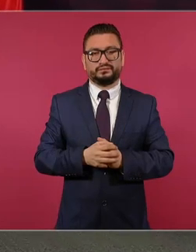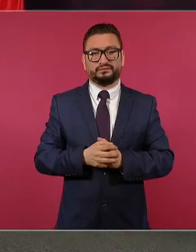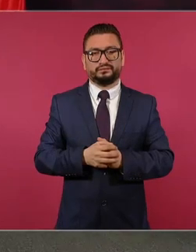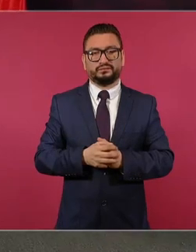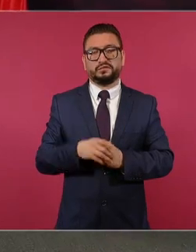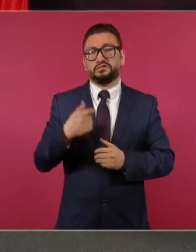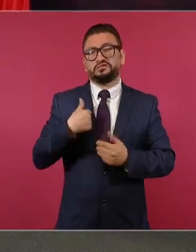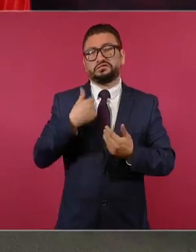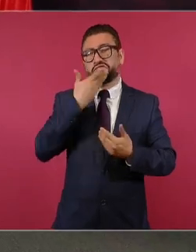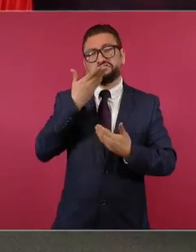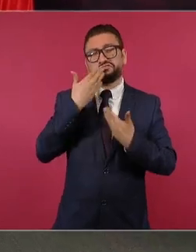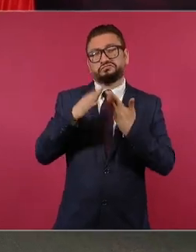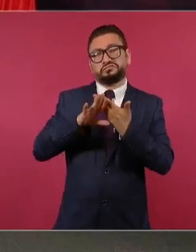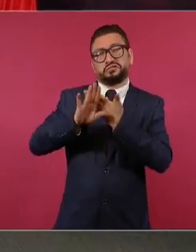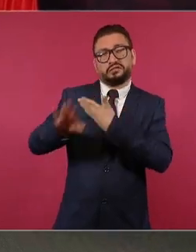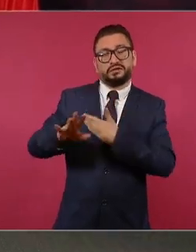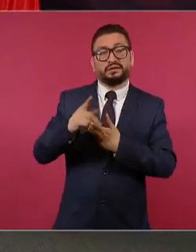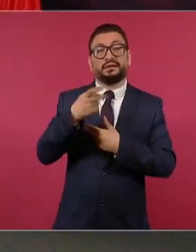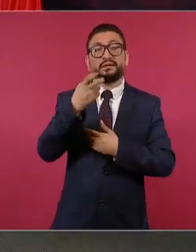Voy a procurar